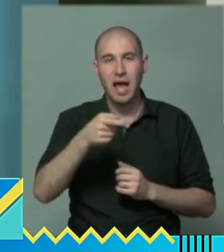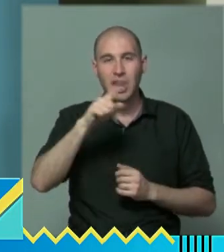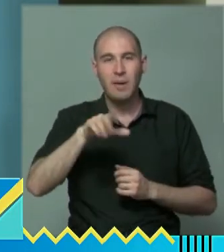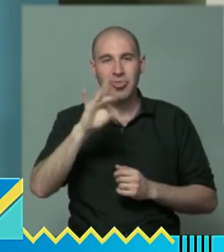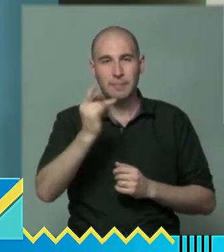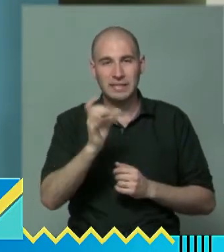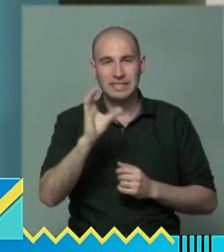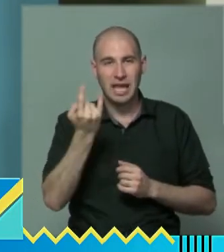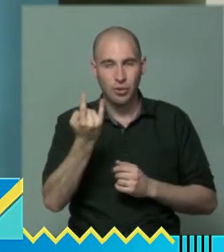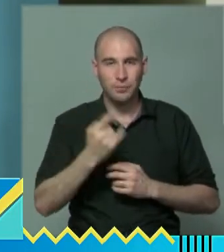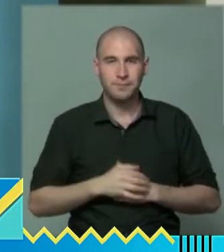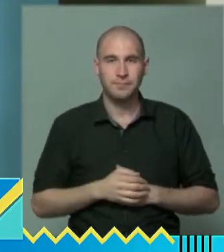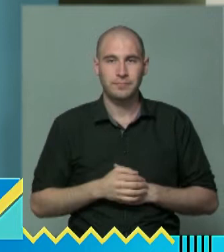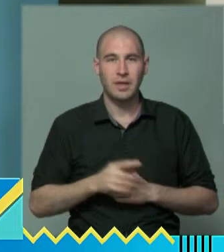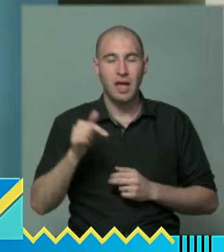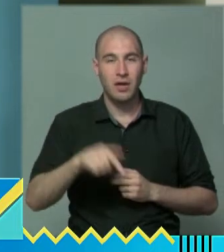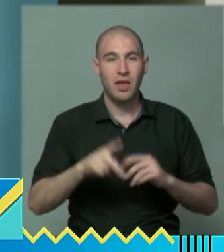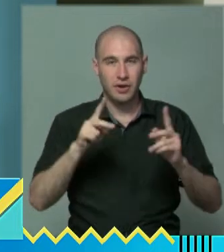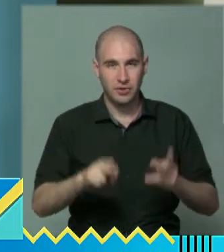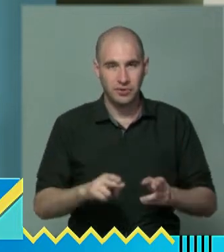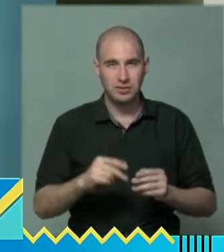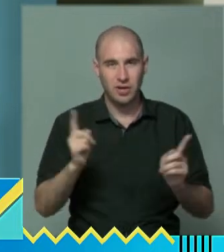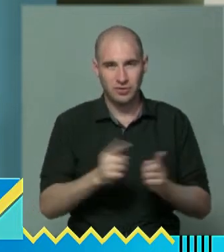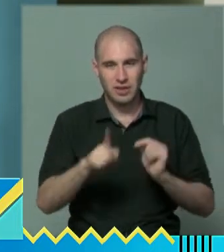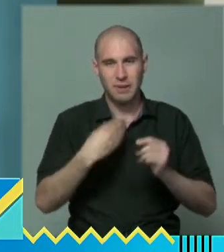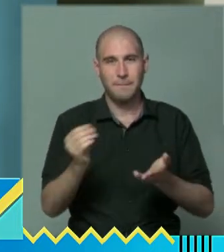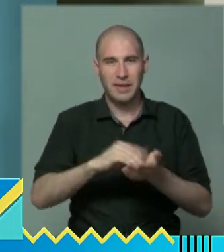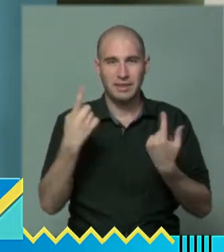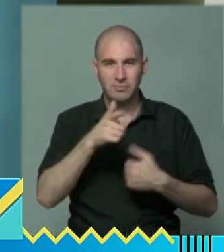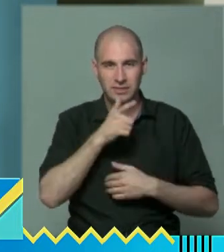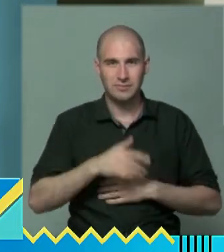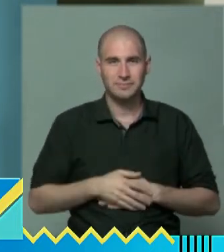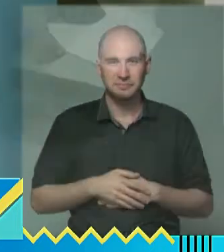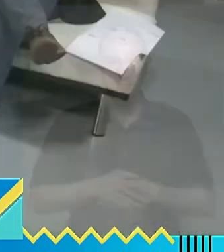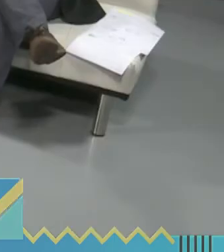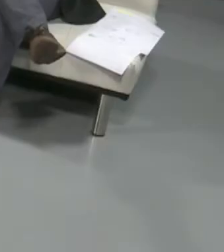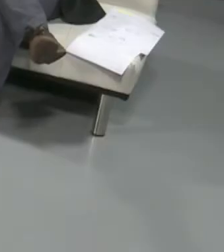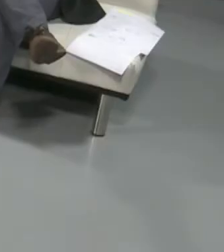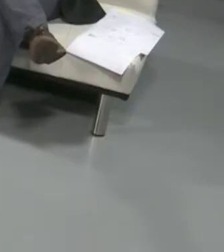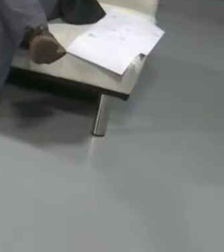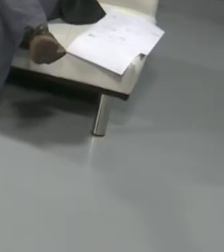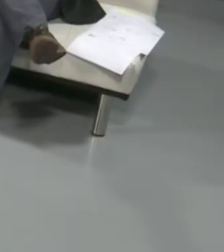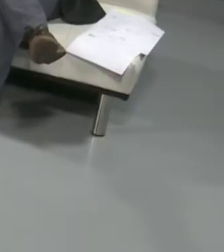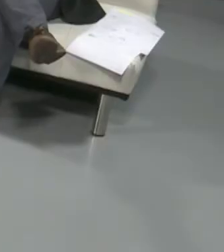como @dpsenalu. Vamos a un corte chiquito y ya volvemos con más Distintos Parecidos.